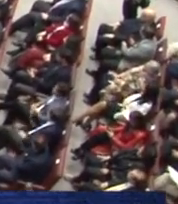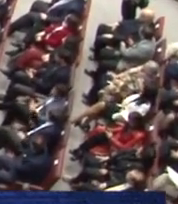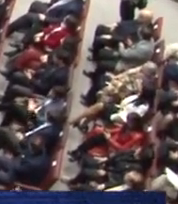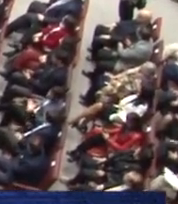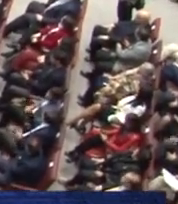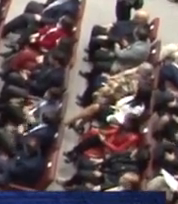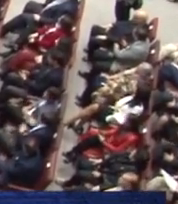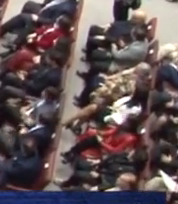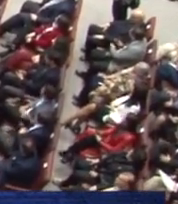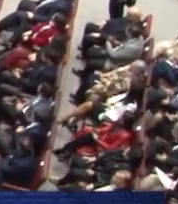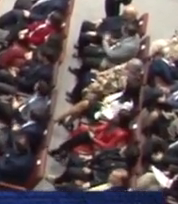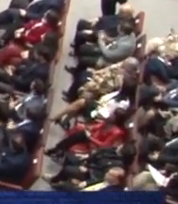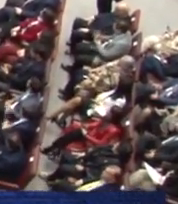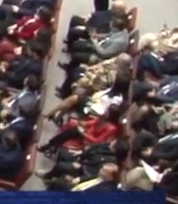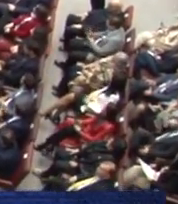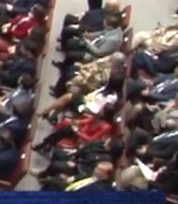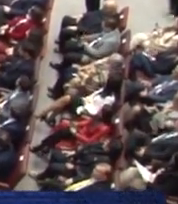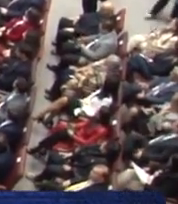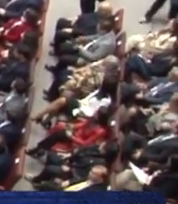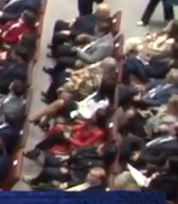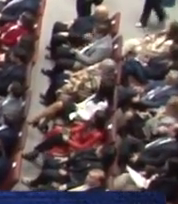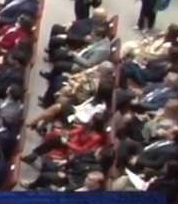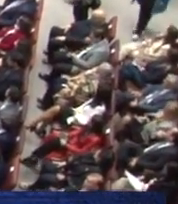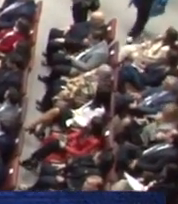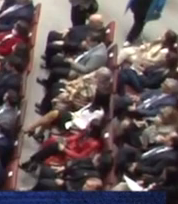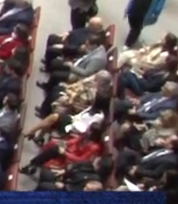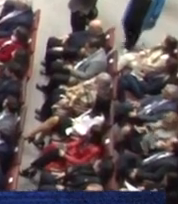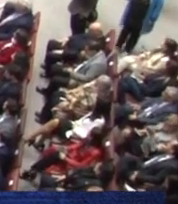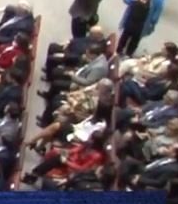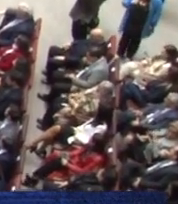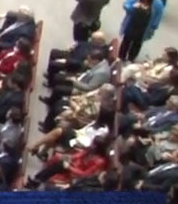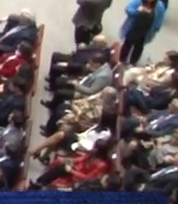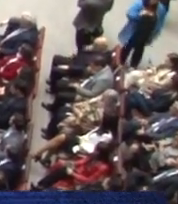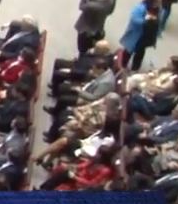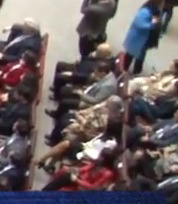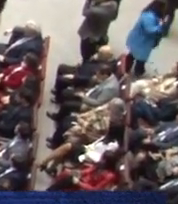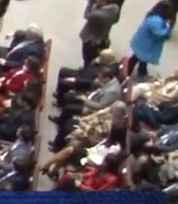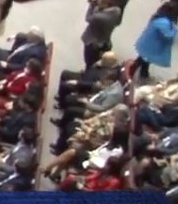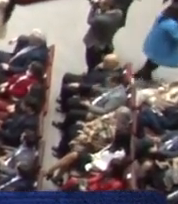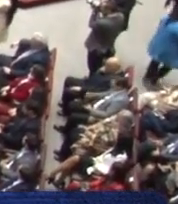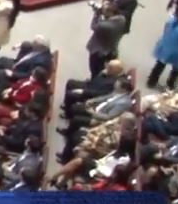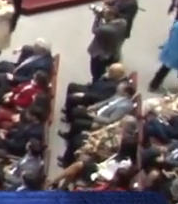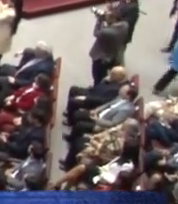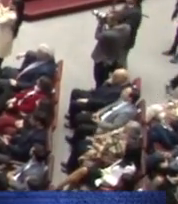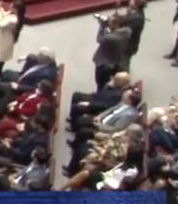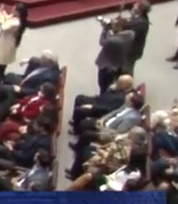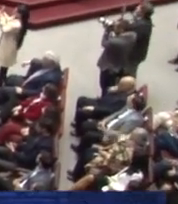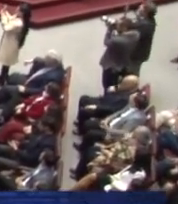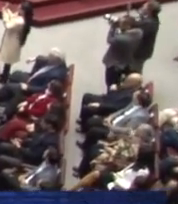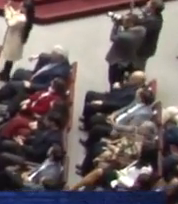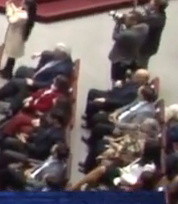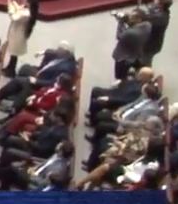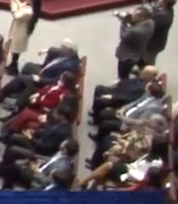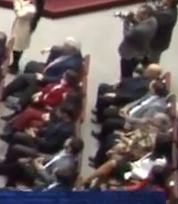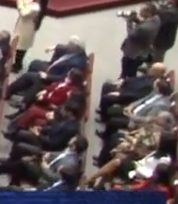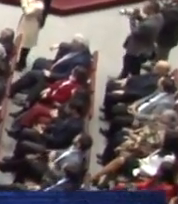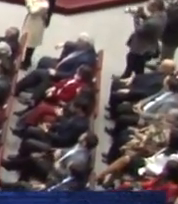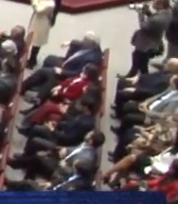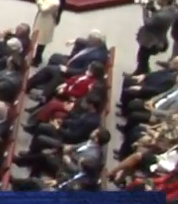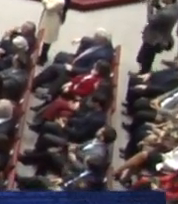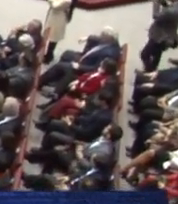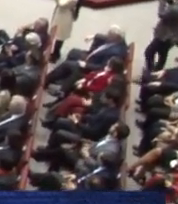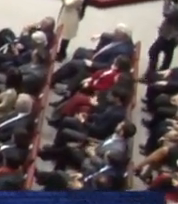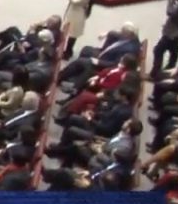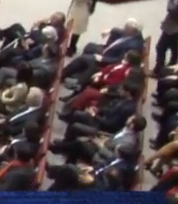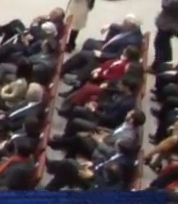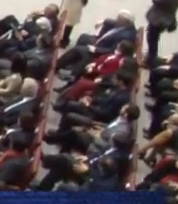Señor Presidente de la República, Su Excelencia Gabriel Boric Font. Presidente del Senado, señor José